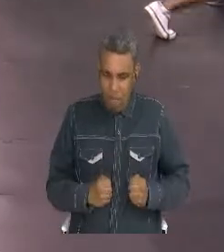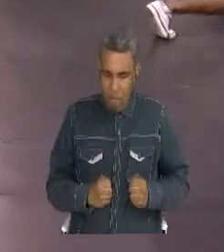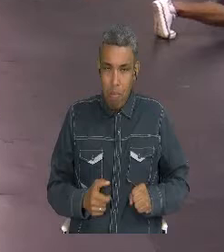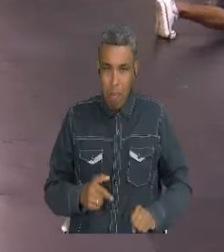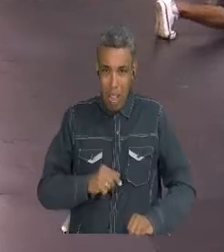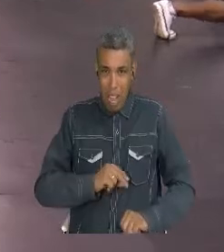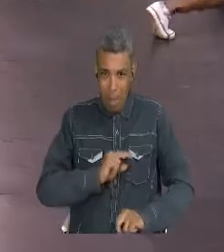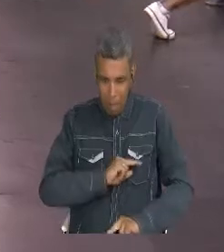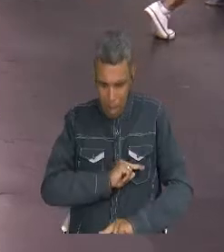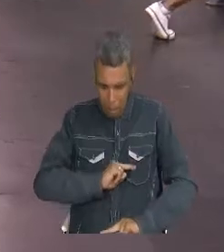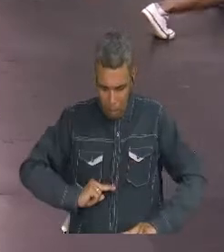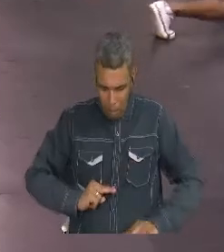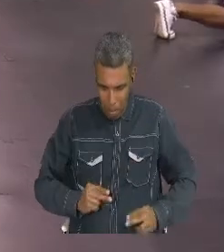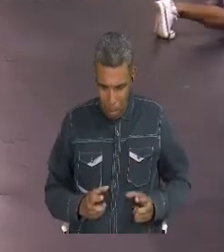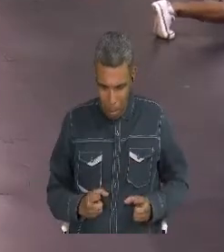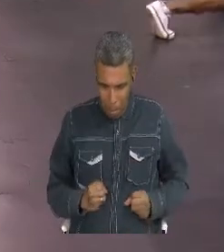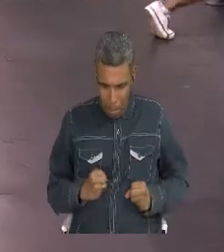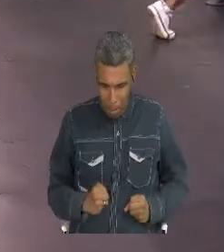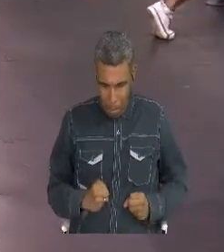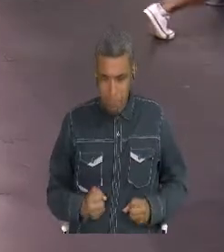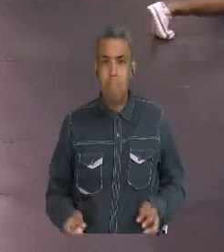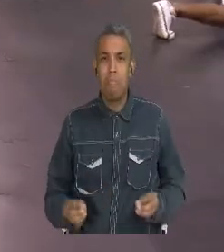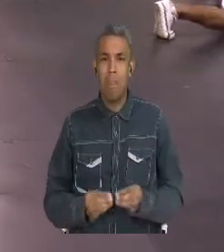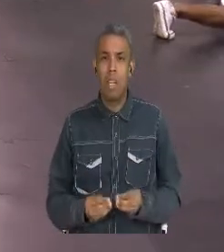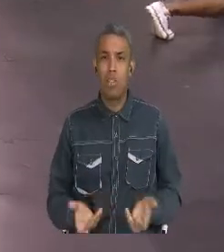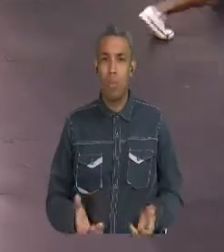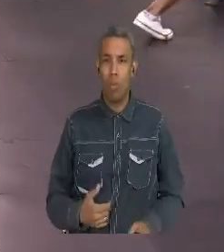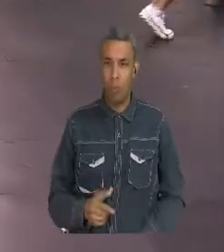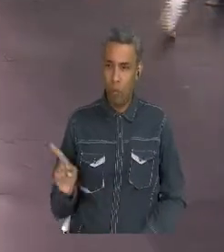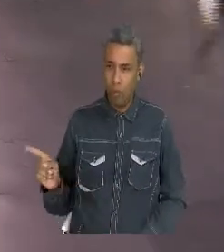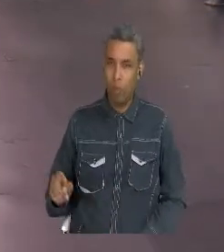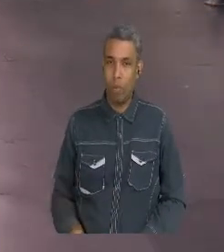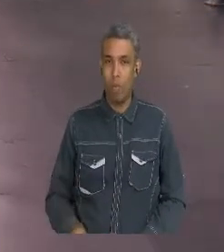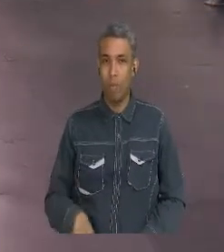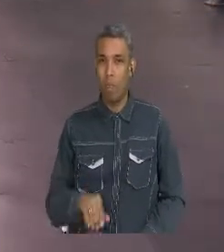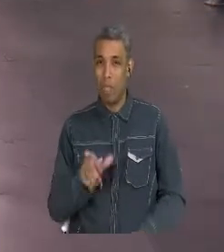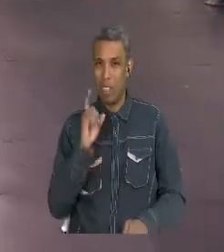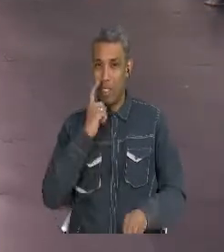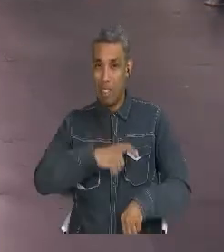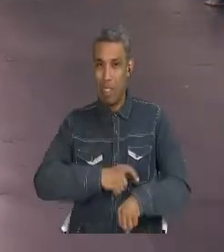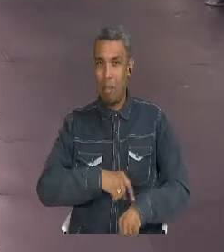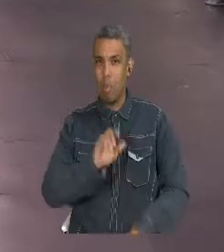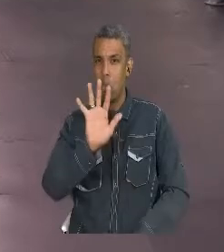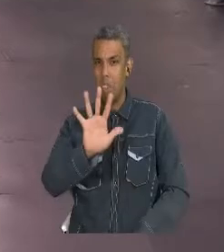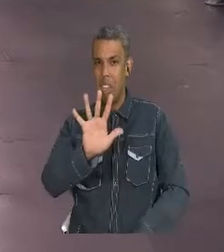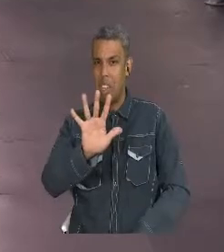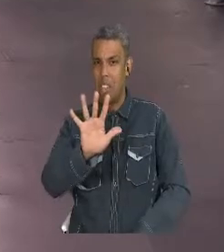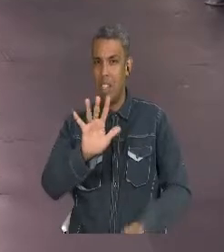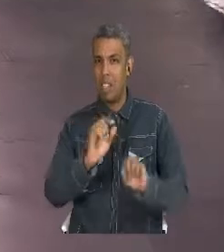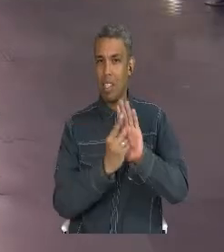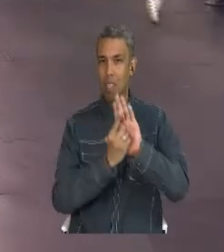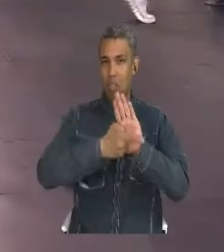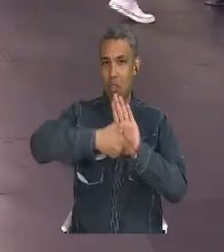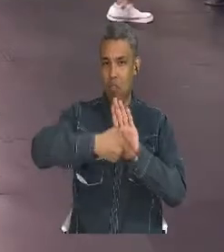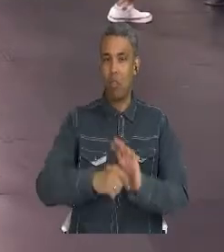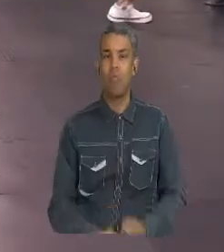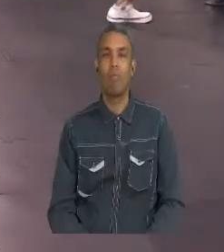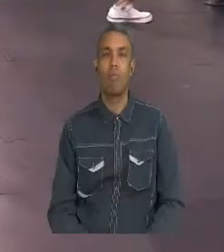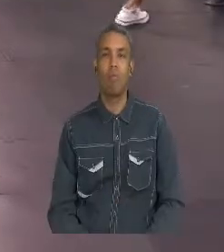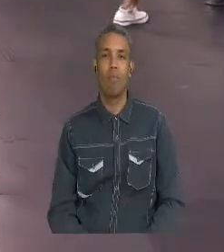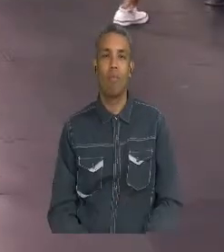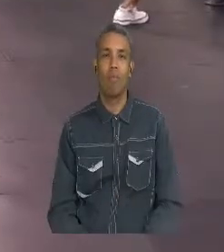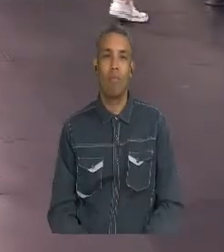abdomen. Yo voy a dejar estirar las piernas y le voy a contar ya 15 segundos para complementar ese trabajo abdominal. 1,